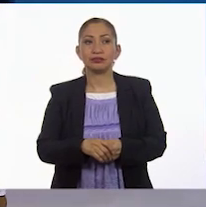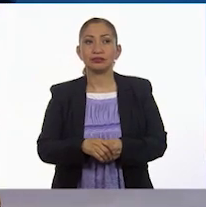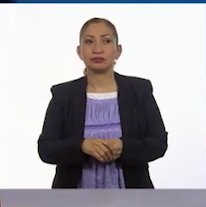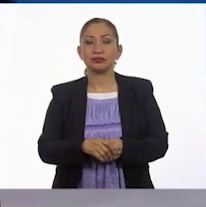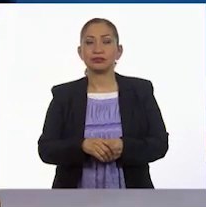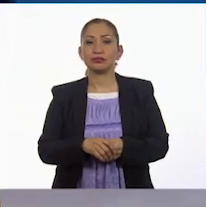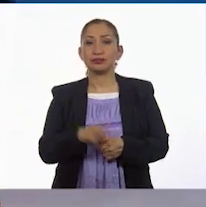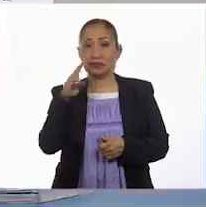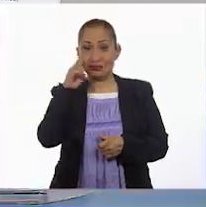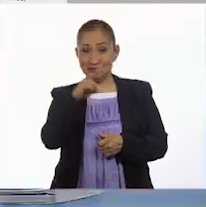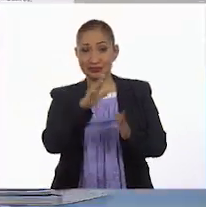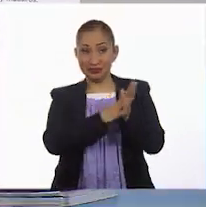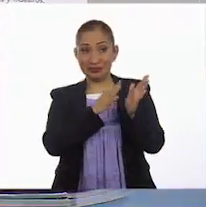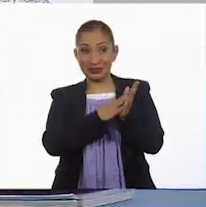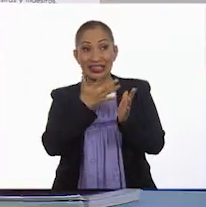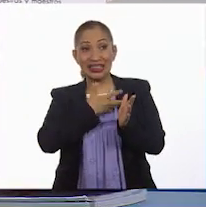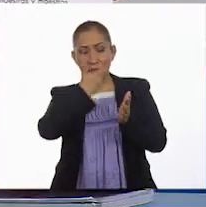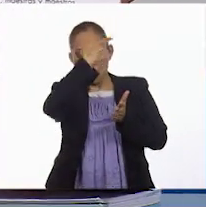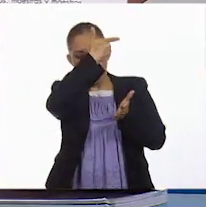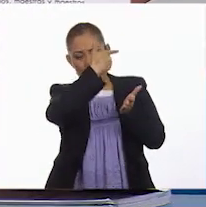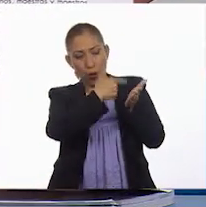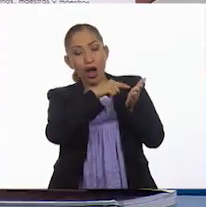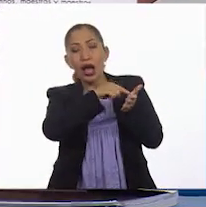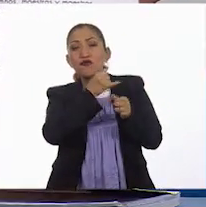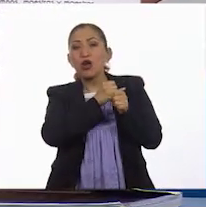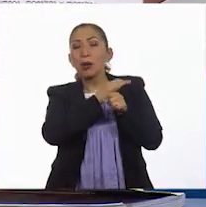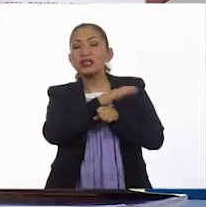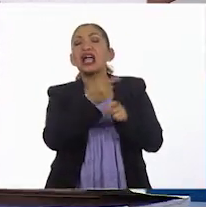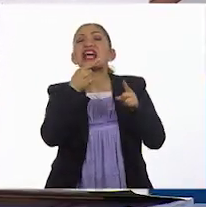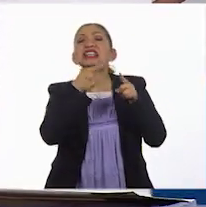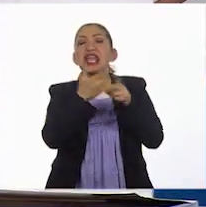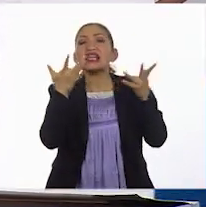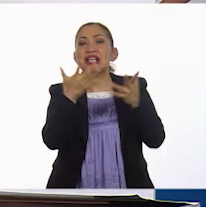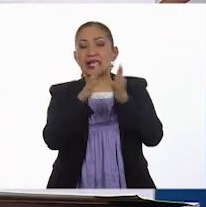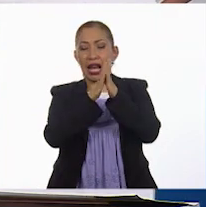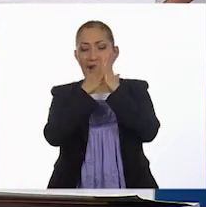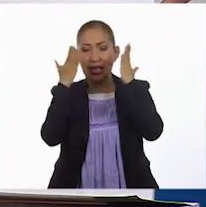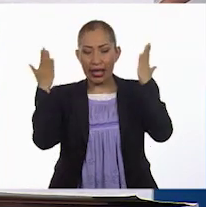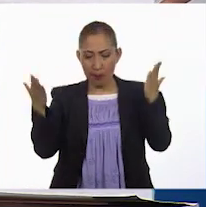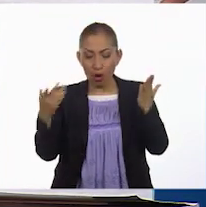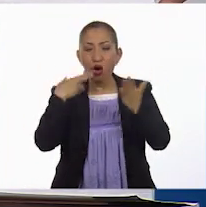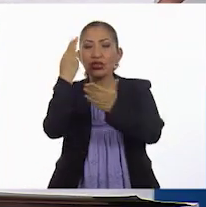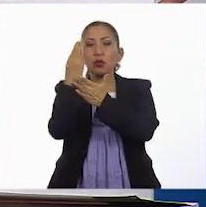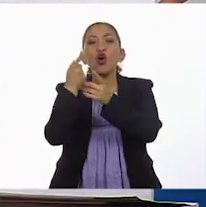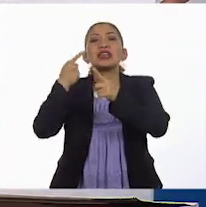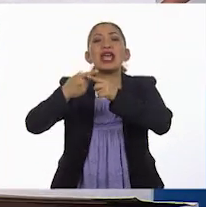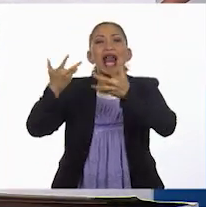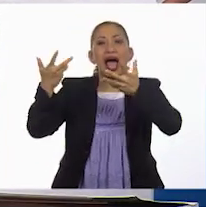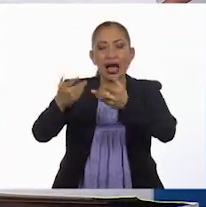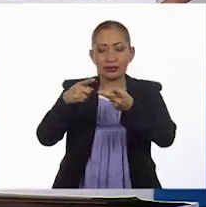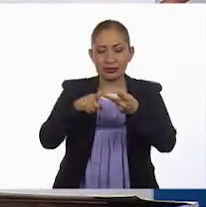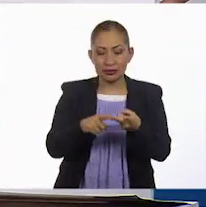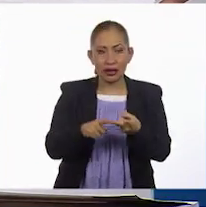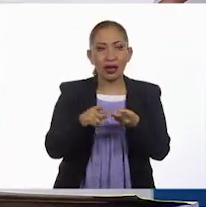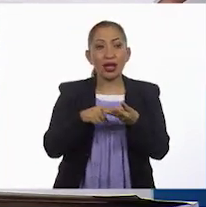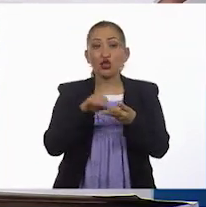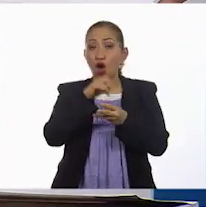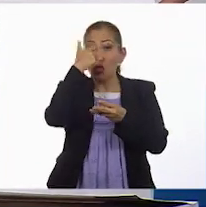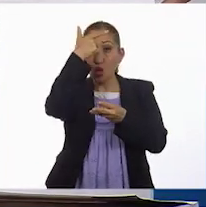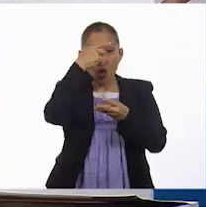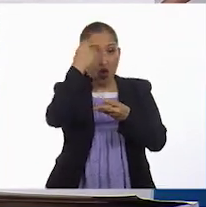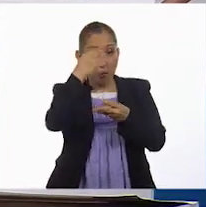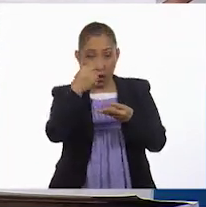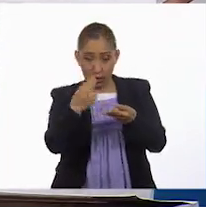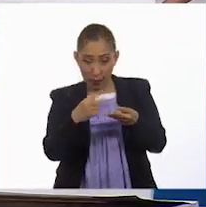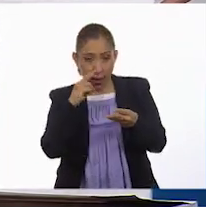Aquí, en esta parte, tenemos todos esos datos de quién lo elaboró, las ilustraciones, y esto pues también